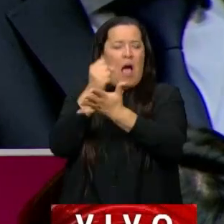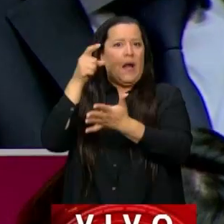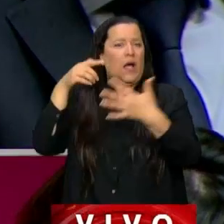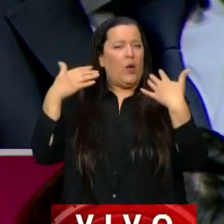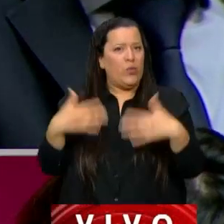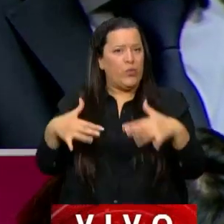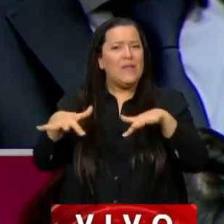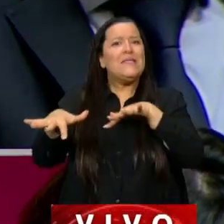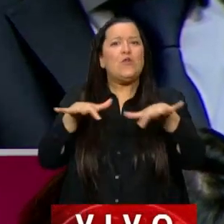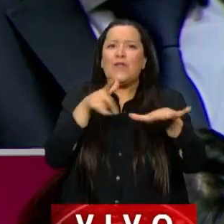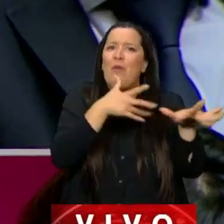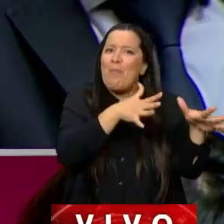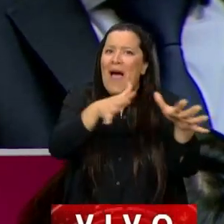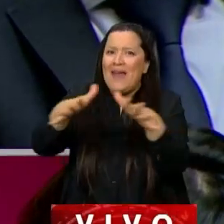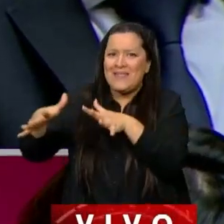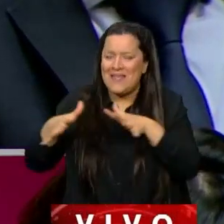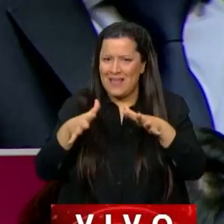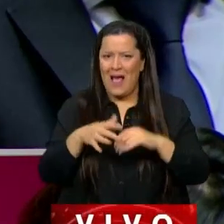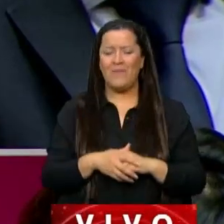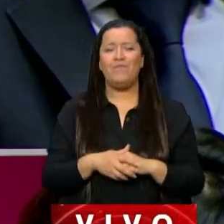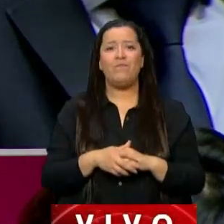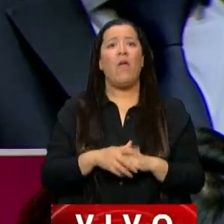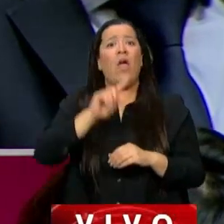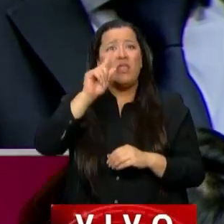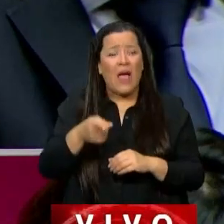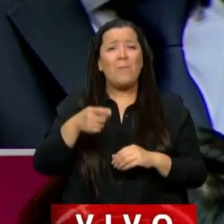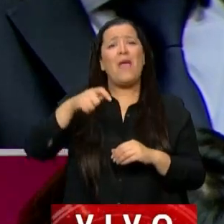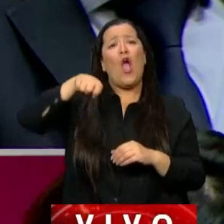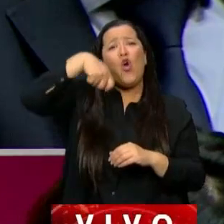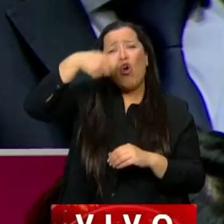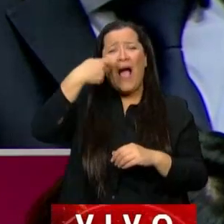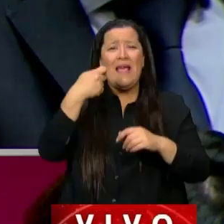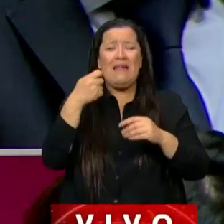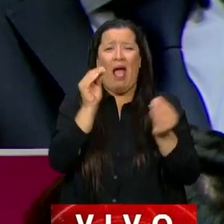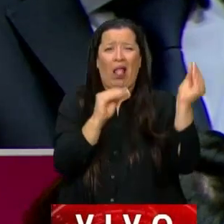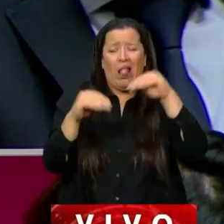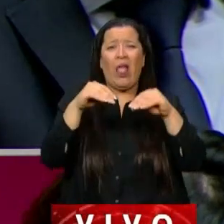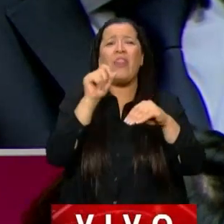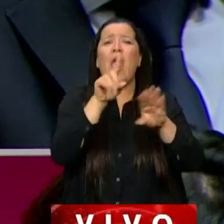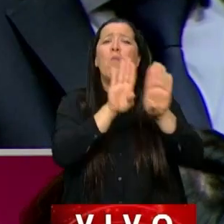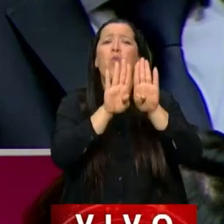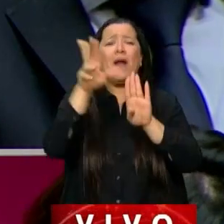una situación similar. Con lo que fue la cocaína adulterada de la Puerta 8.